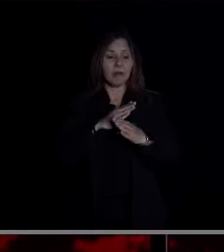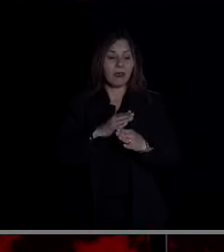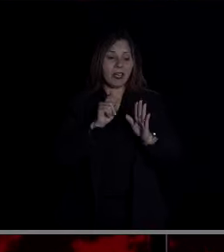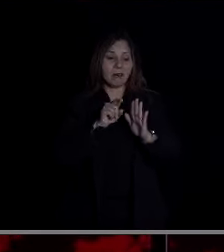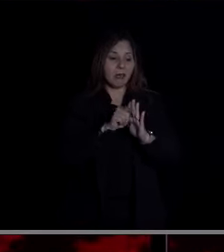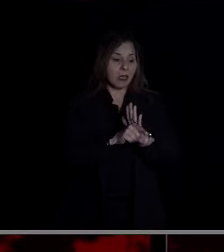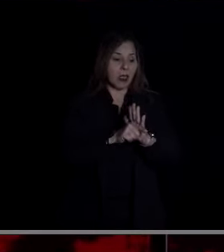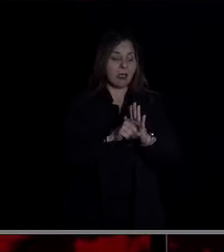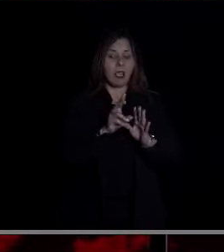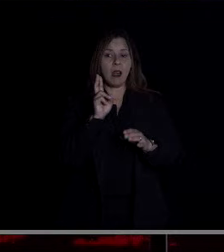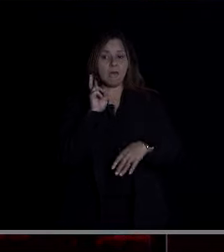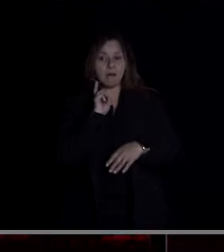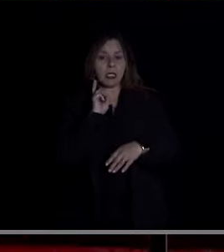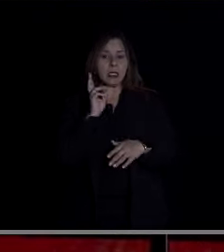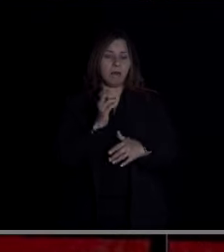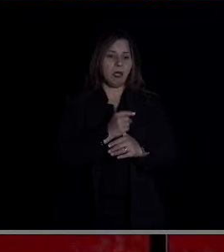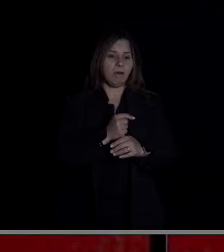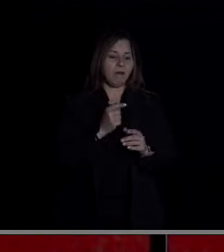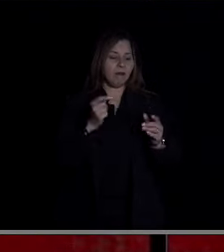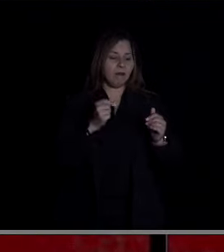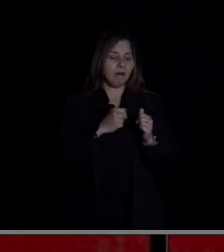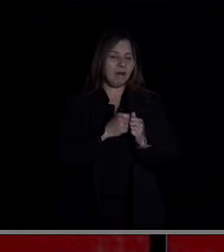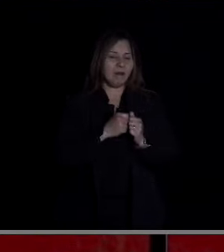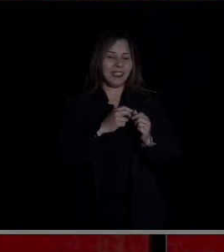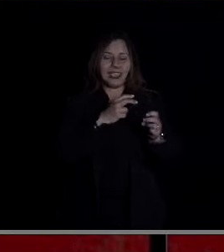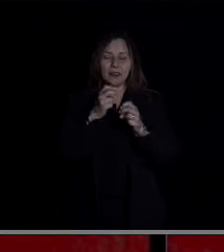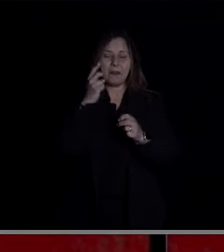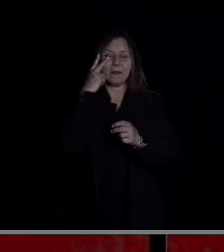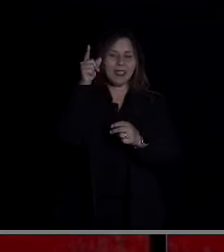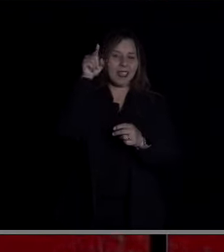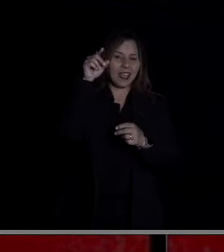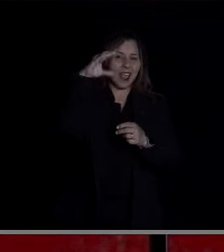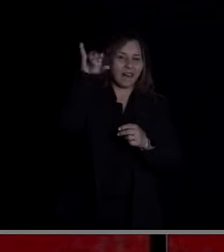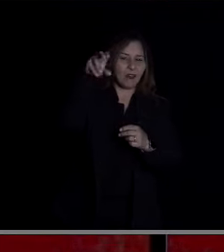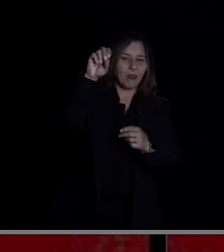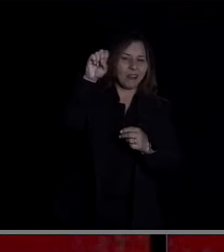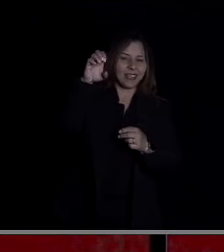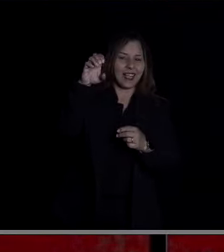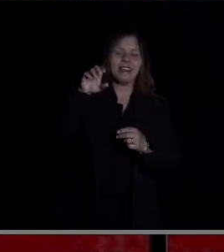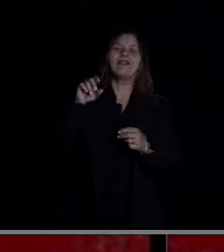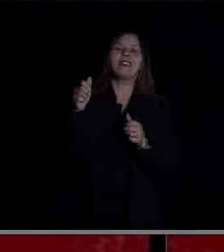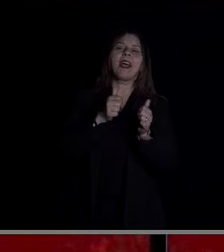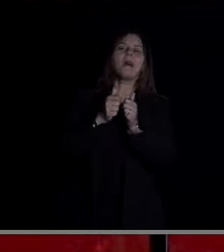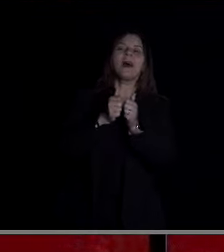aquí, ahí en una esquinita. Míralo allá, don José Caldero, gracias un millón. También acompañado de